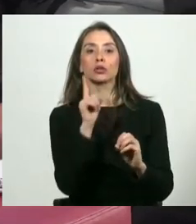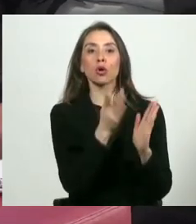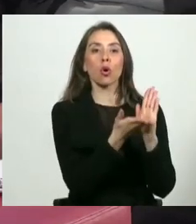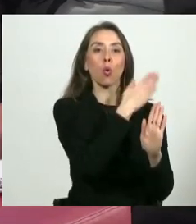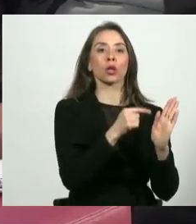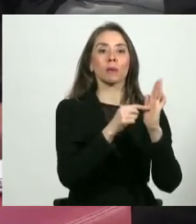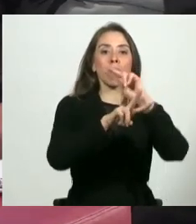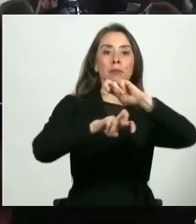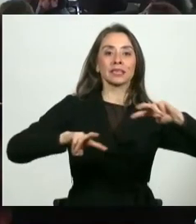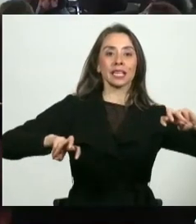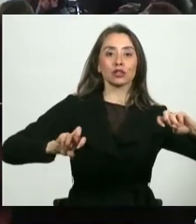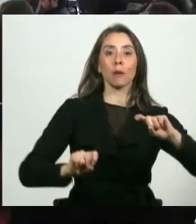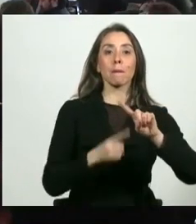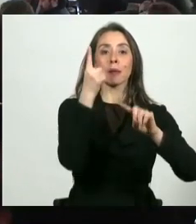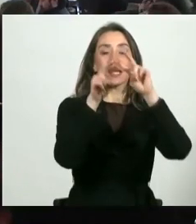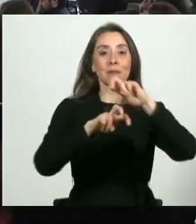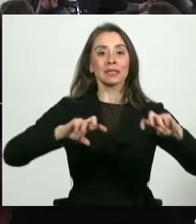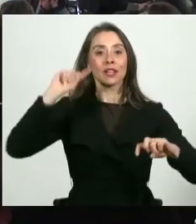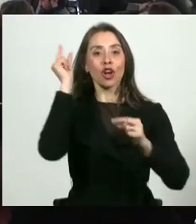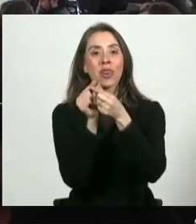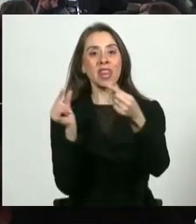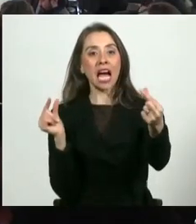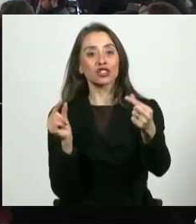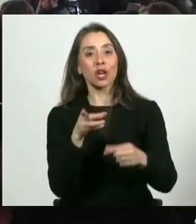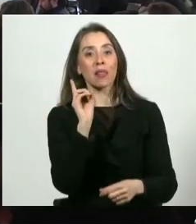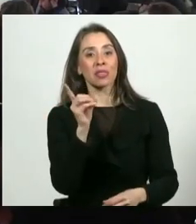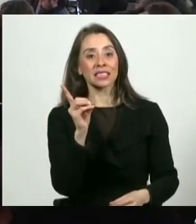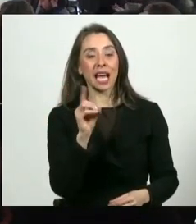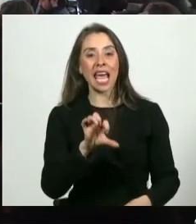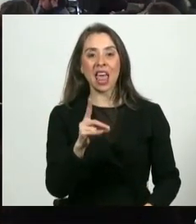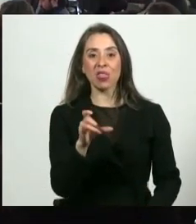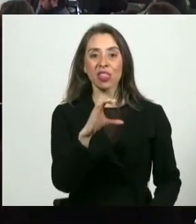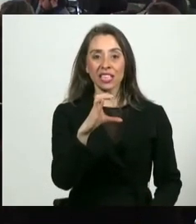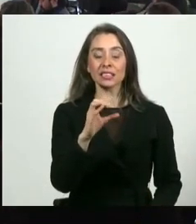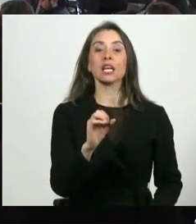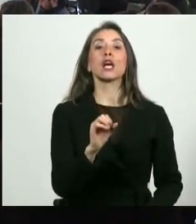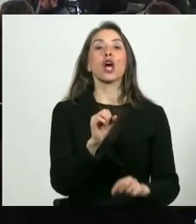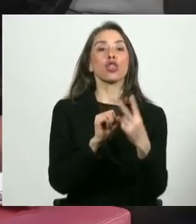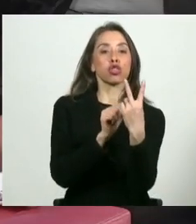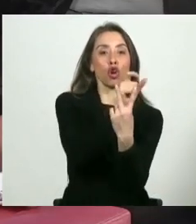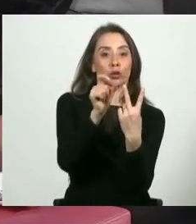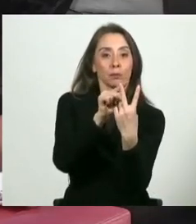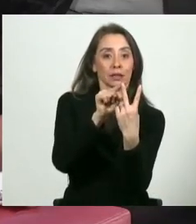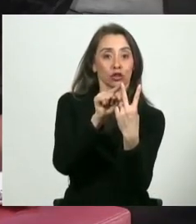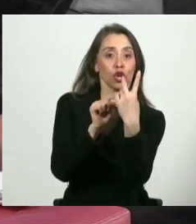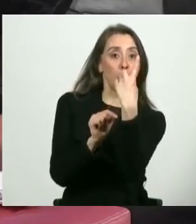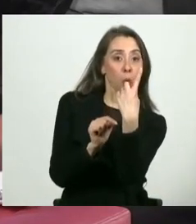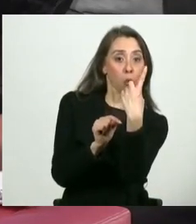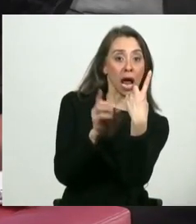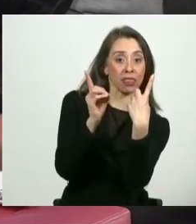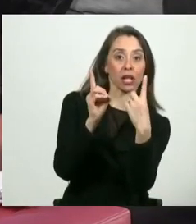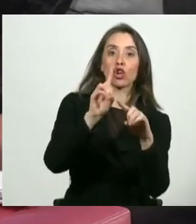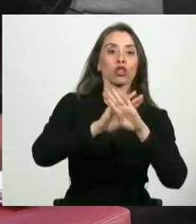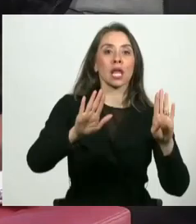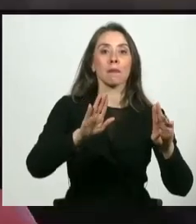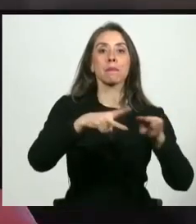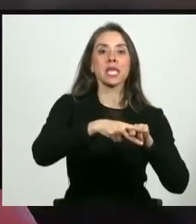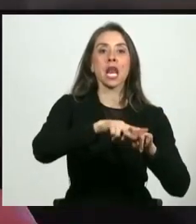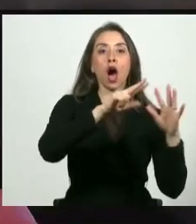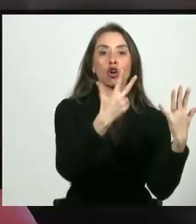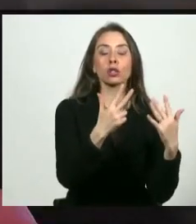estudio, pero el primer estudio nacional de la discapacidad dice que uno de cada dos personas con discapacidad no termina octavo básico. Uno de cada